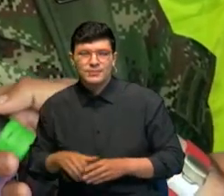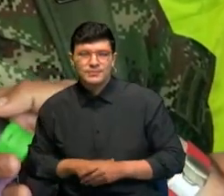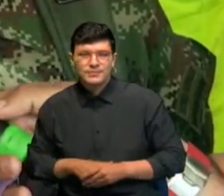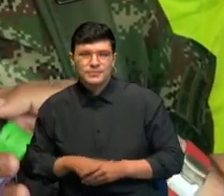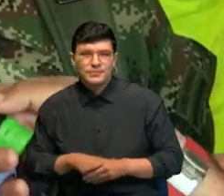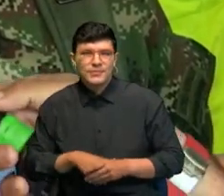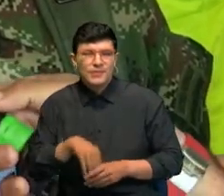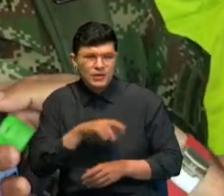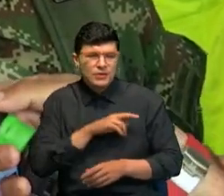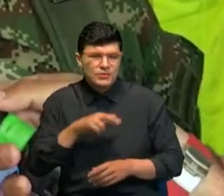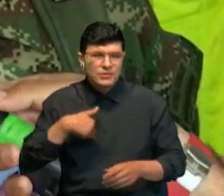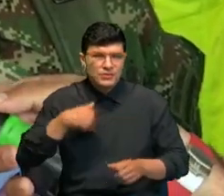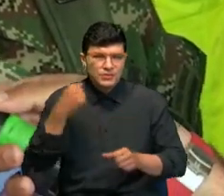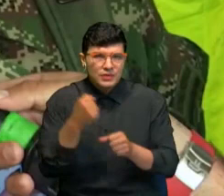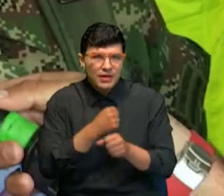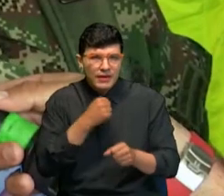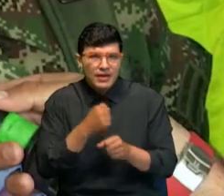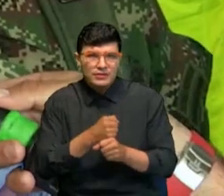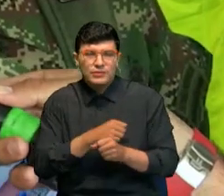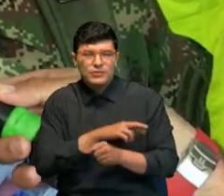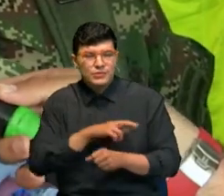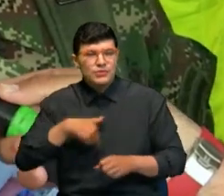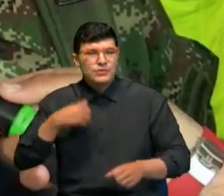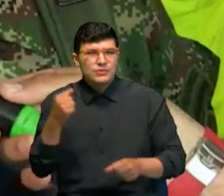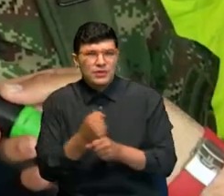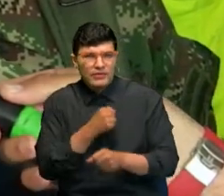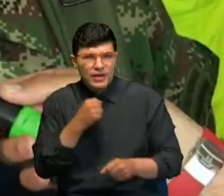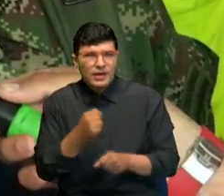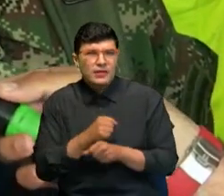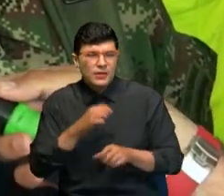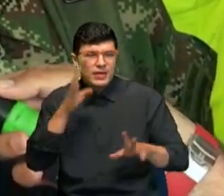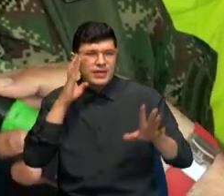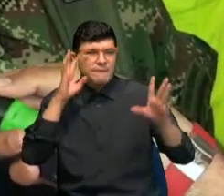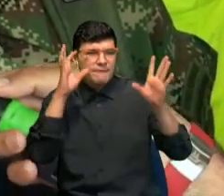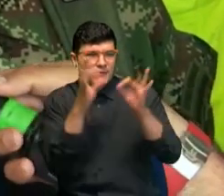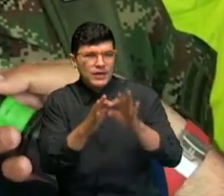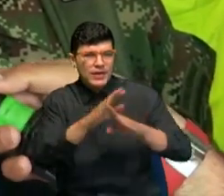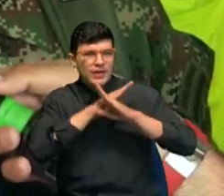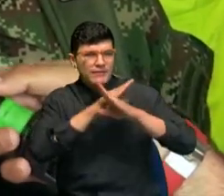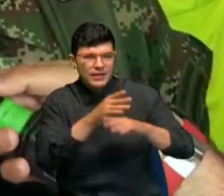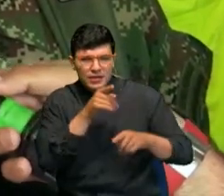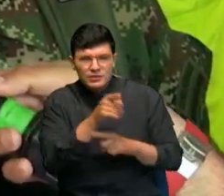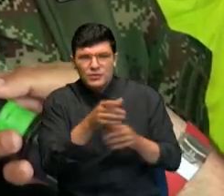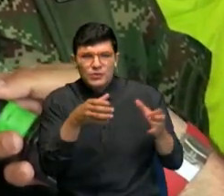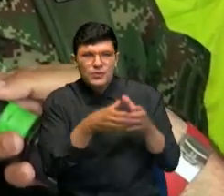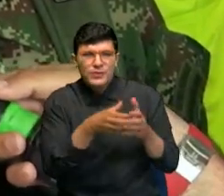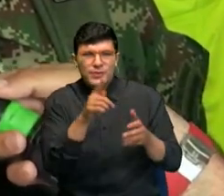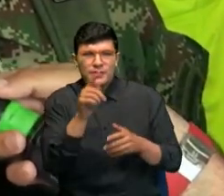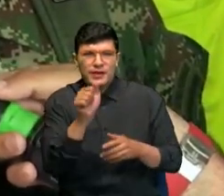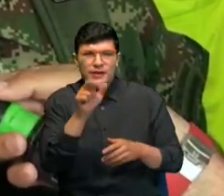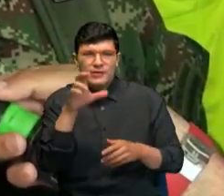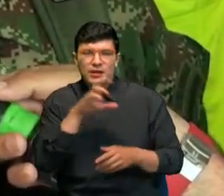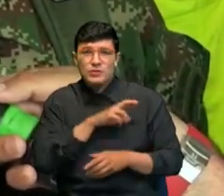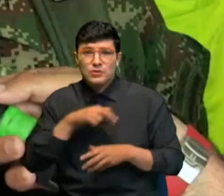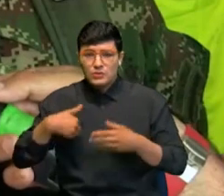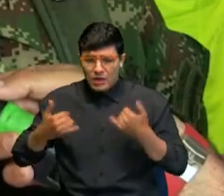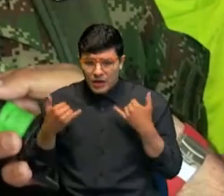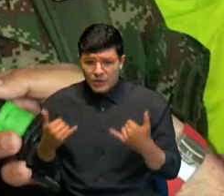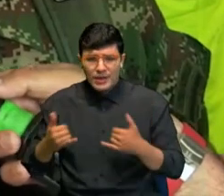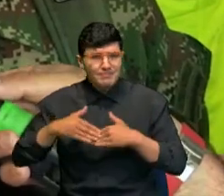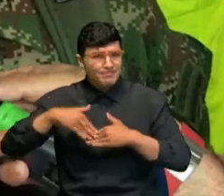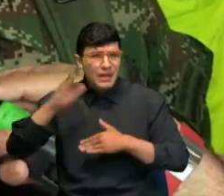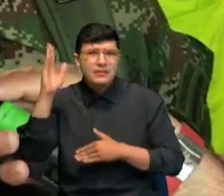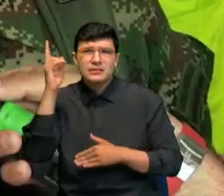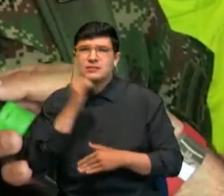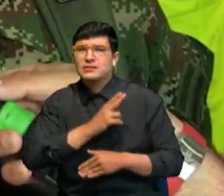ténganlo por seguro el pueblo colombiano que estamos más comprometidos las fuerzas militares la policía y